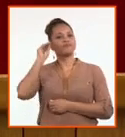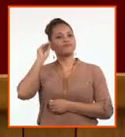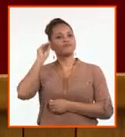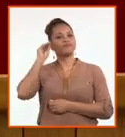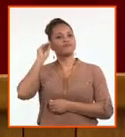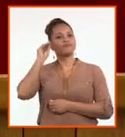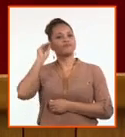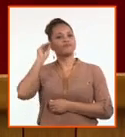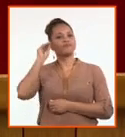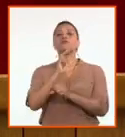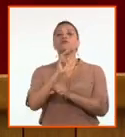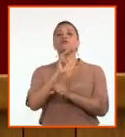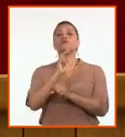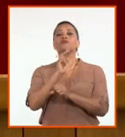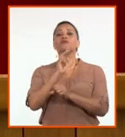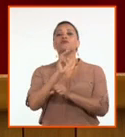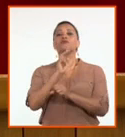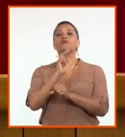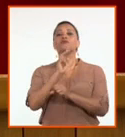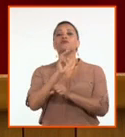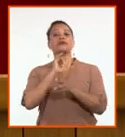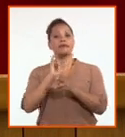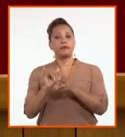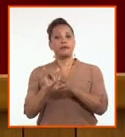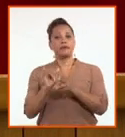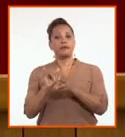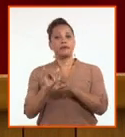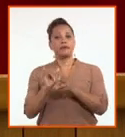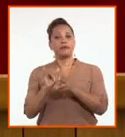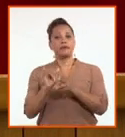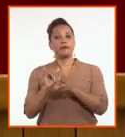que se dieron a ustedes mismos a la altura de la historia de la